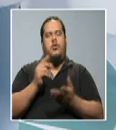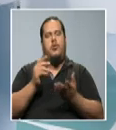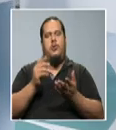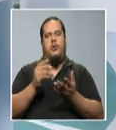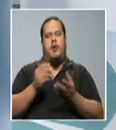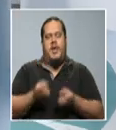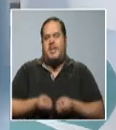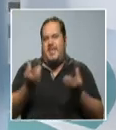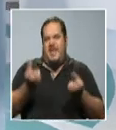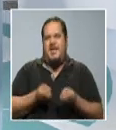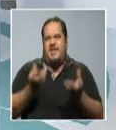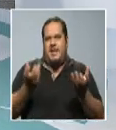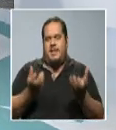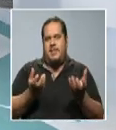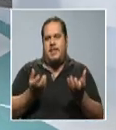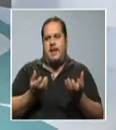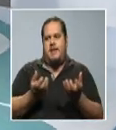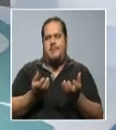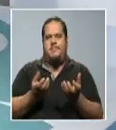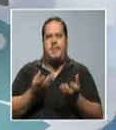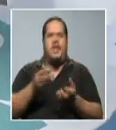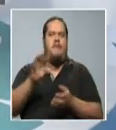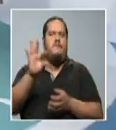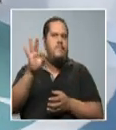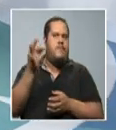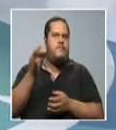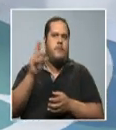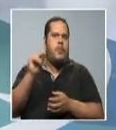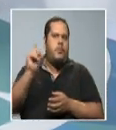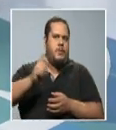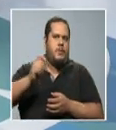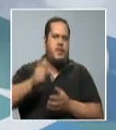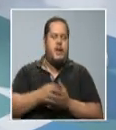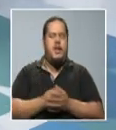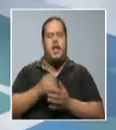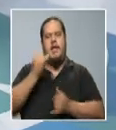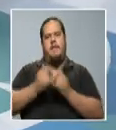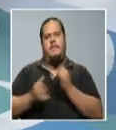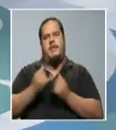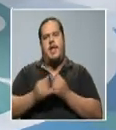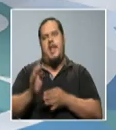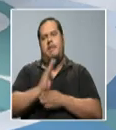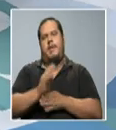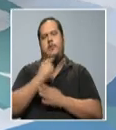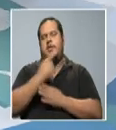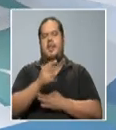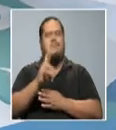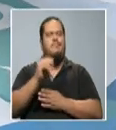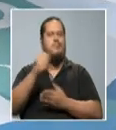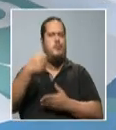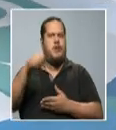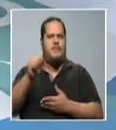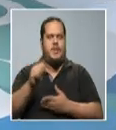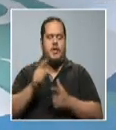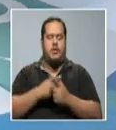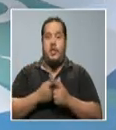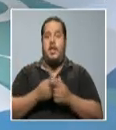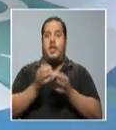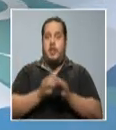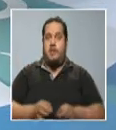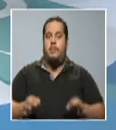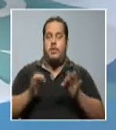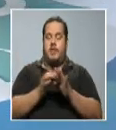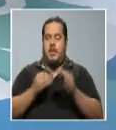en gastos en los que a veces se incurre y al final la entidad financiera me dice, mire, no califica. Entonces es importante